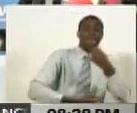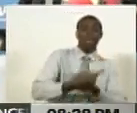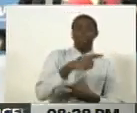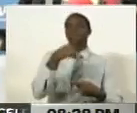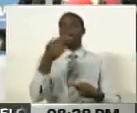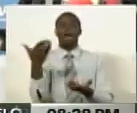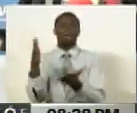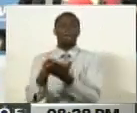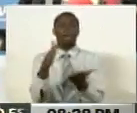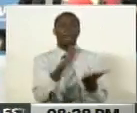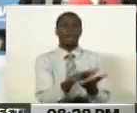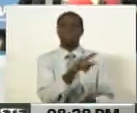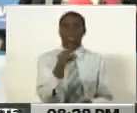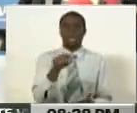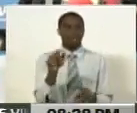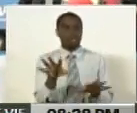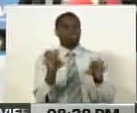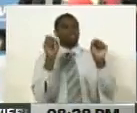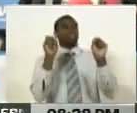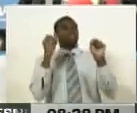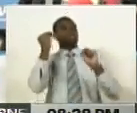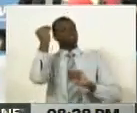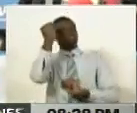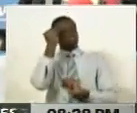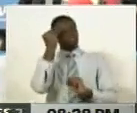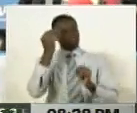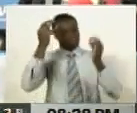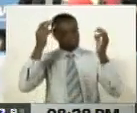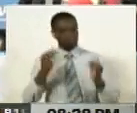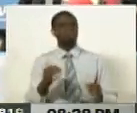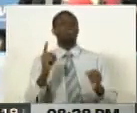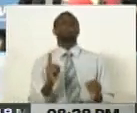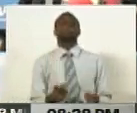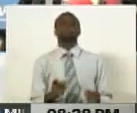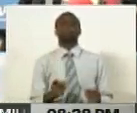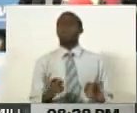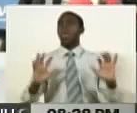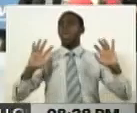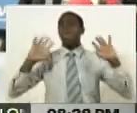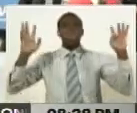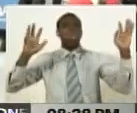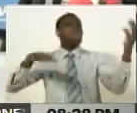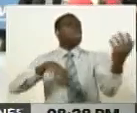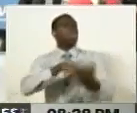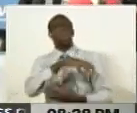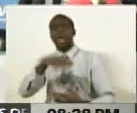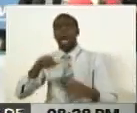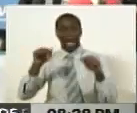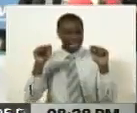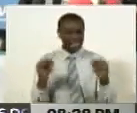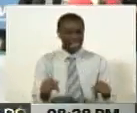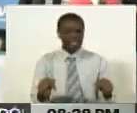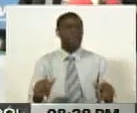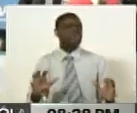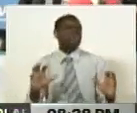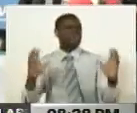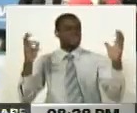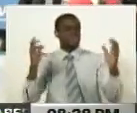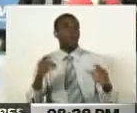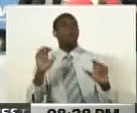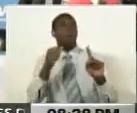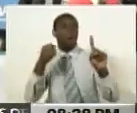nos deben llamar a una reflexión definitiva. No es por la vía de la ingobernabilidad, de la insurrección o del